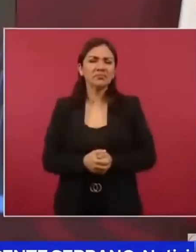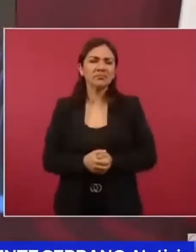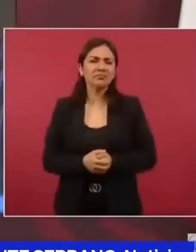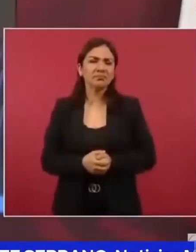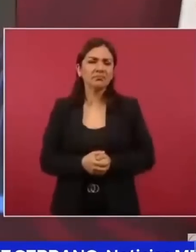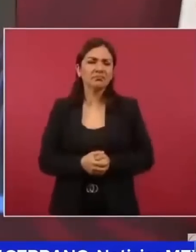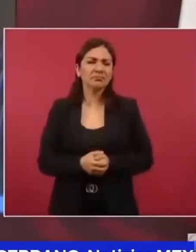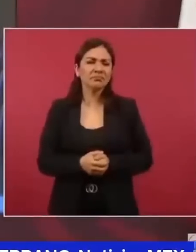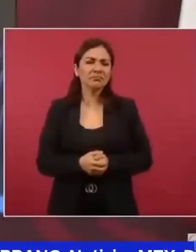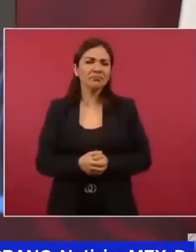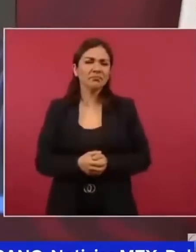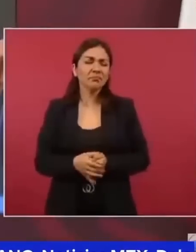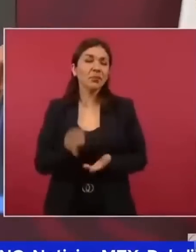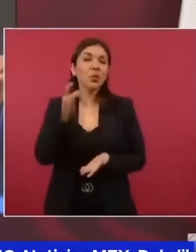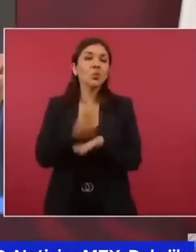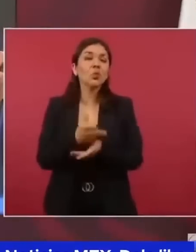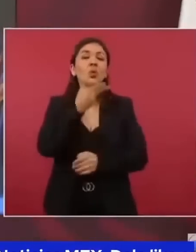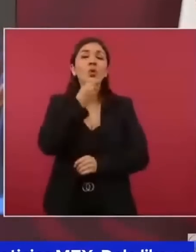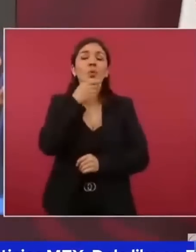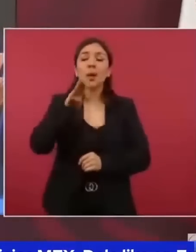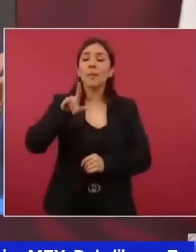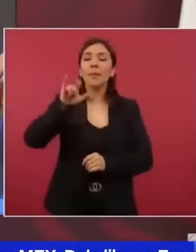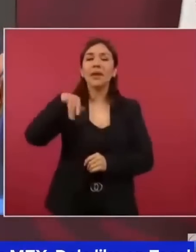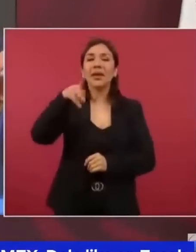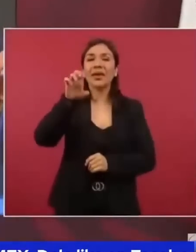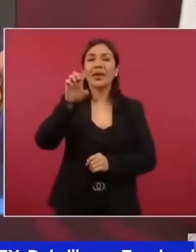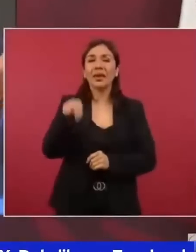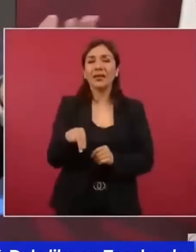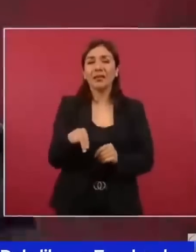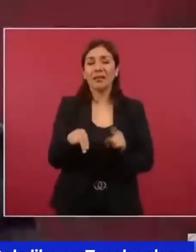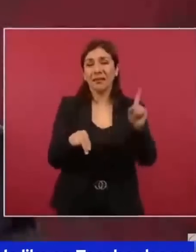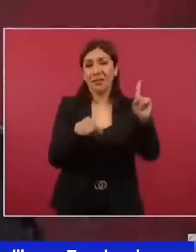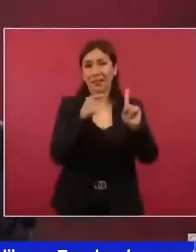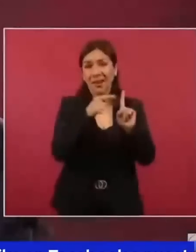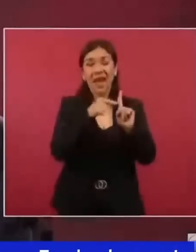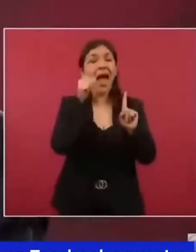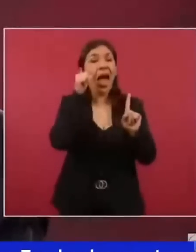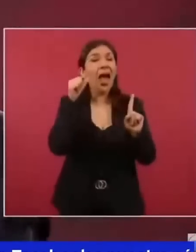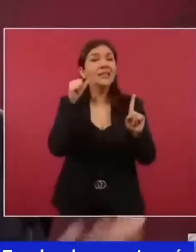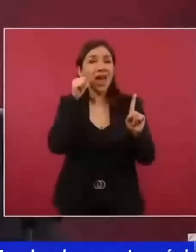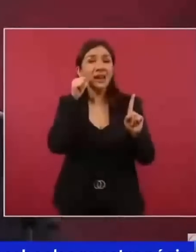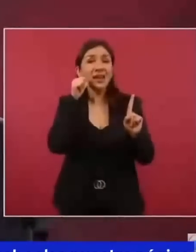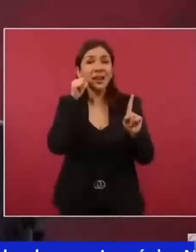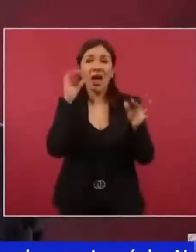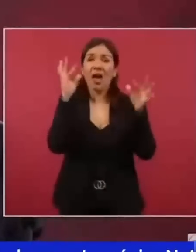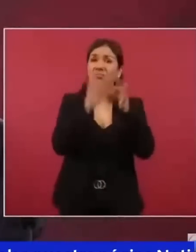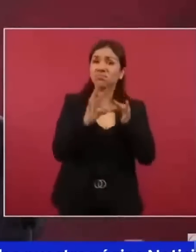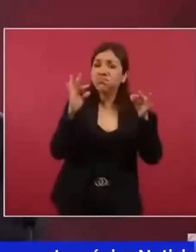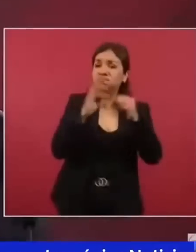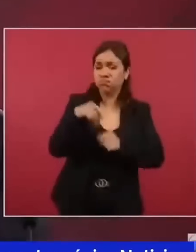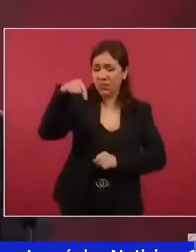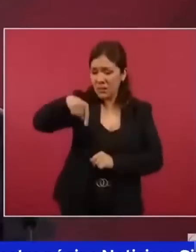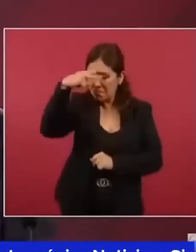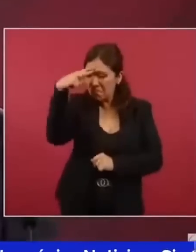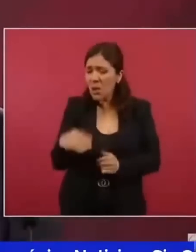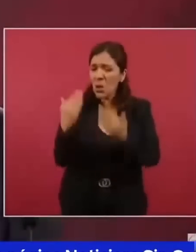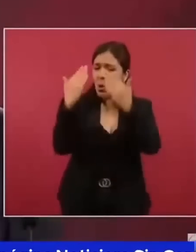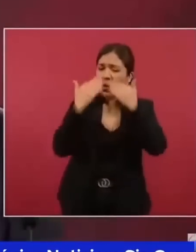Es nada más para el señor Blinken, o sea, que ayer habla de la democracia en